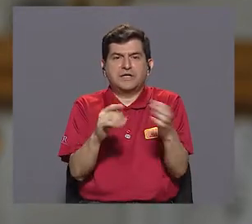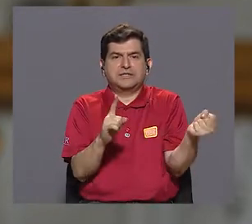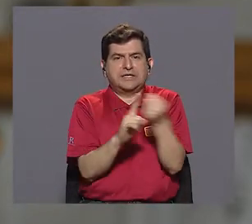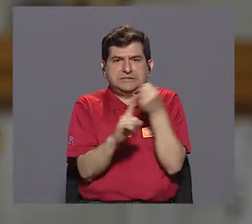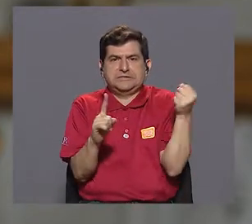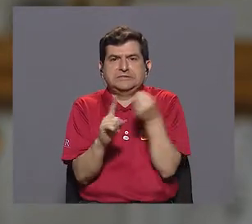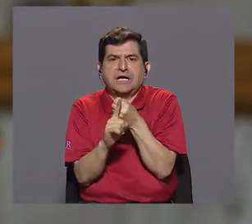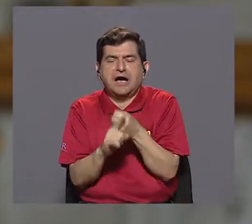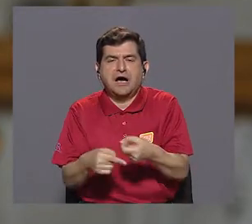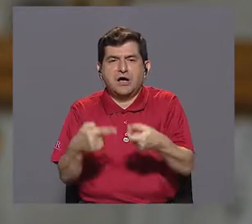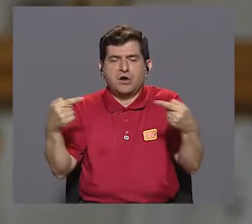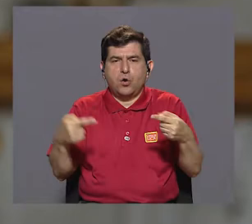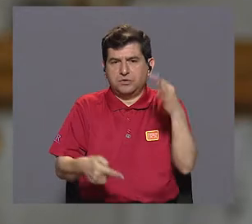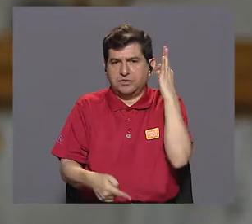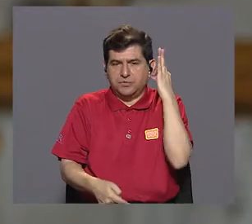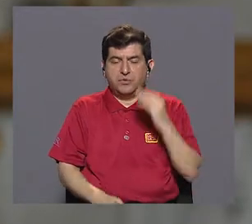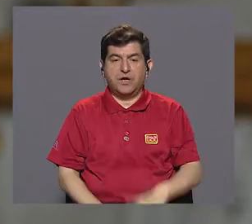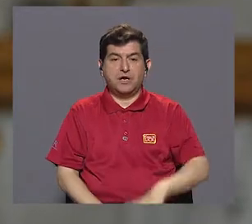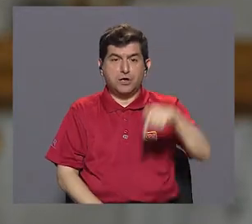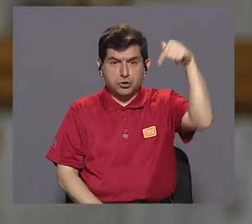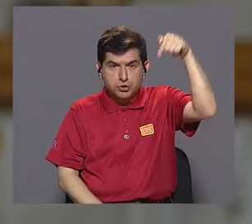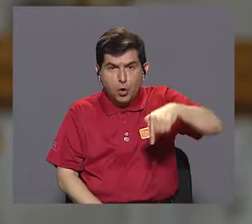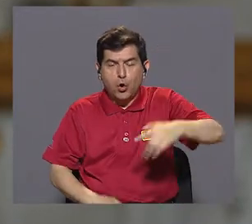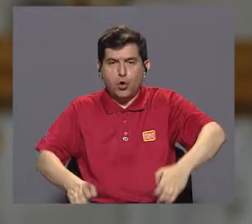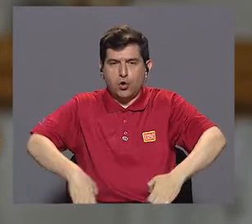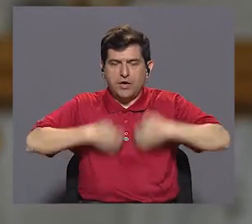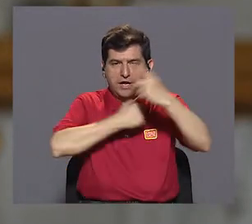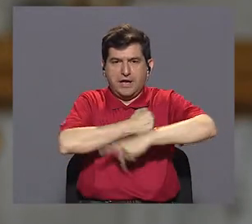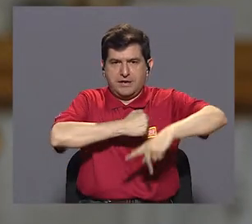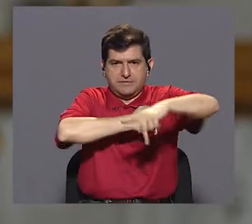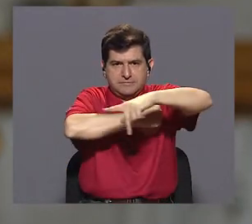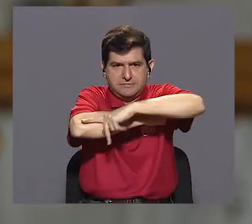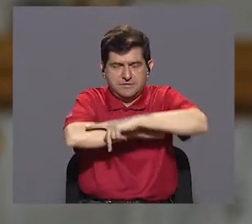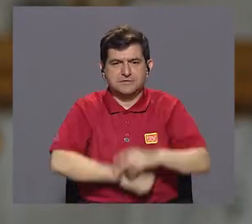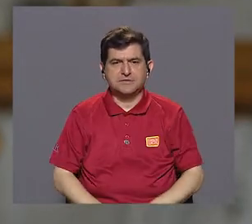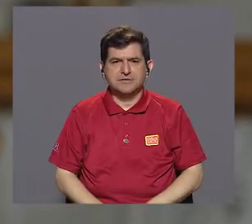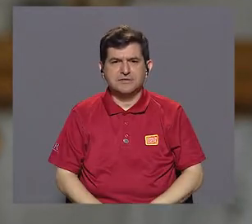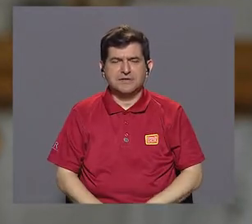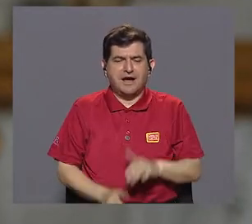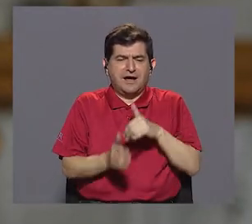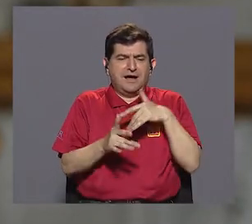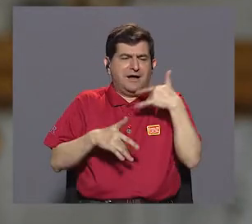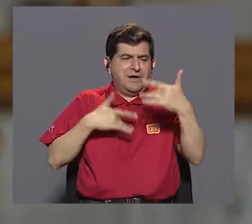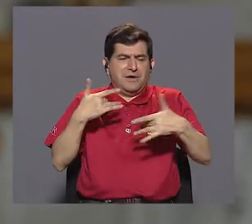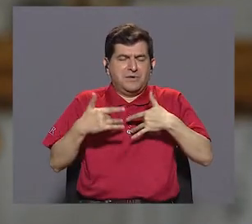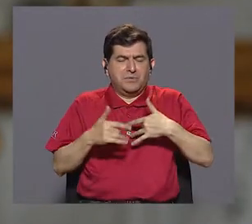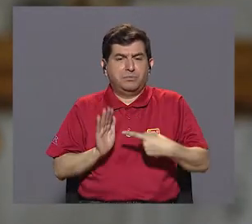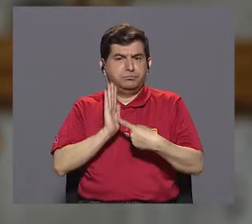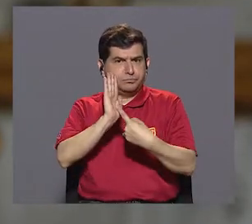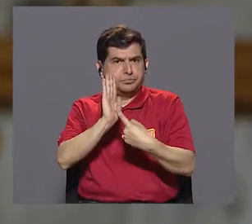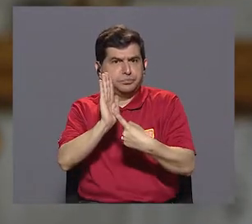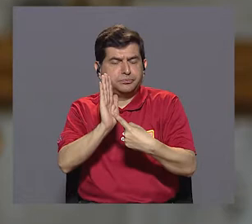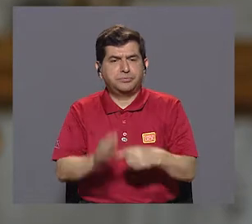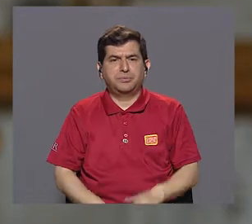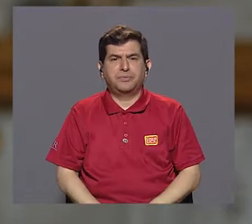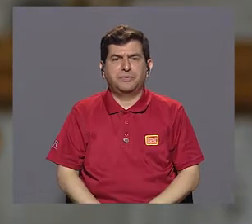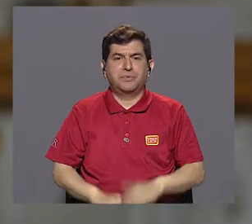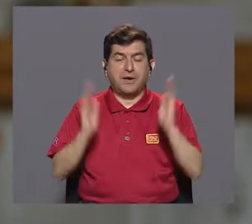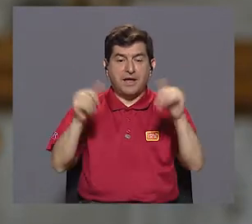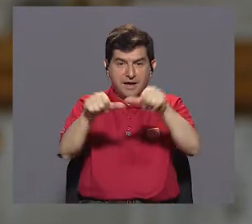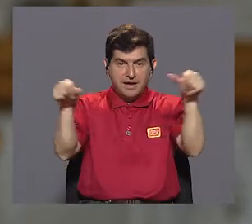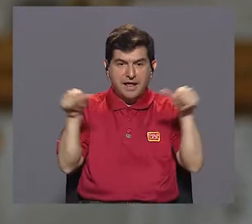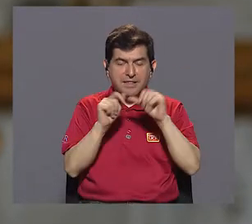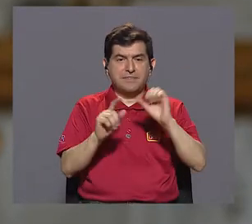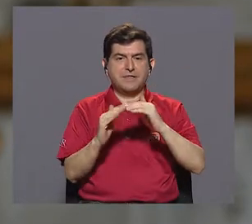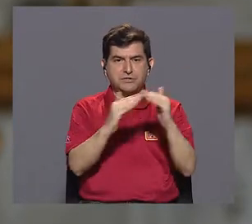que ejercer tanta violencia contra nosotras. Y hoy existe en nuestro país una sensibilidad muy acusada